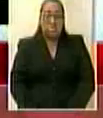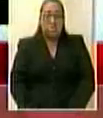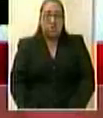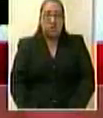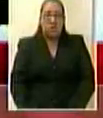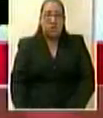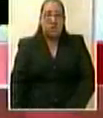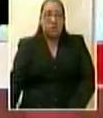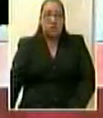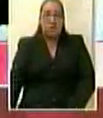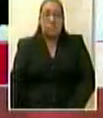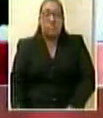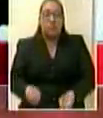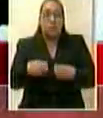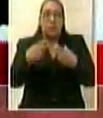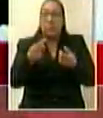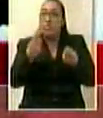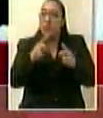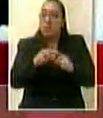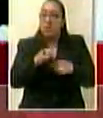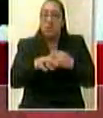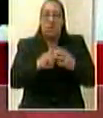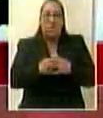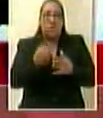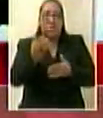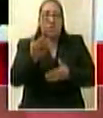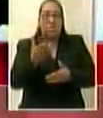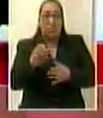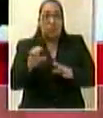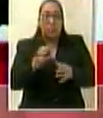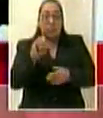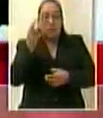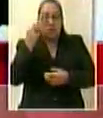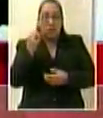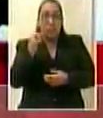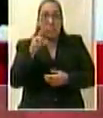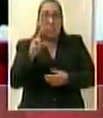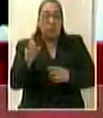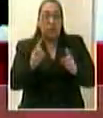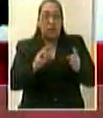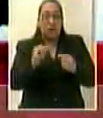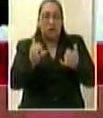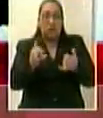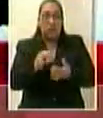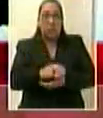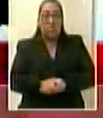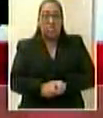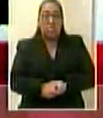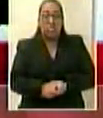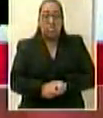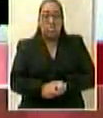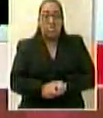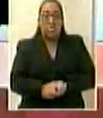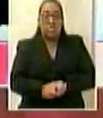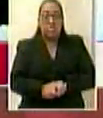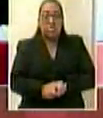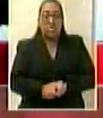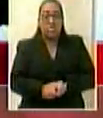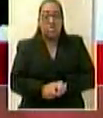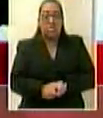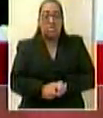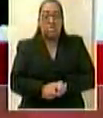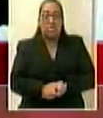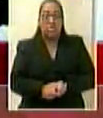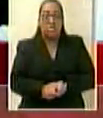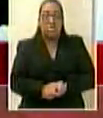se deriva de acuerdo a la petición hecha por el director actual de este glorioso colegio, con